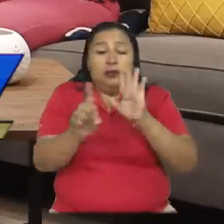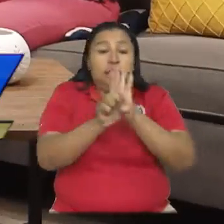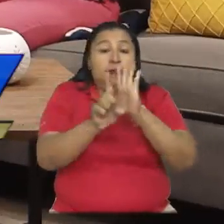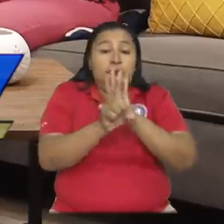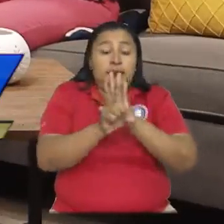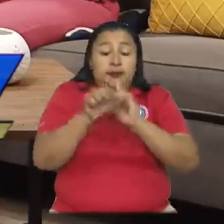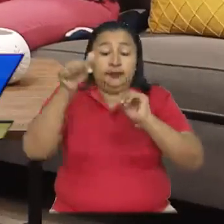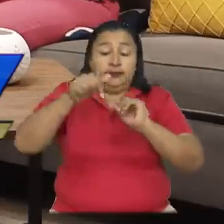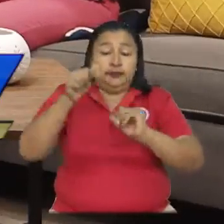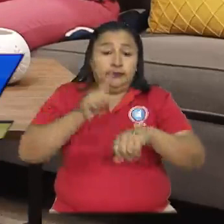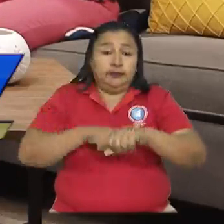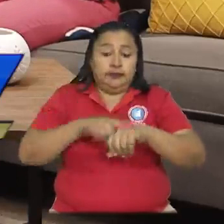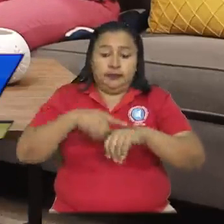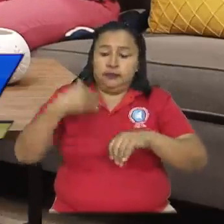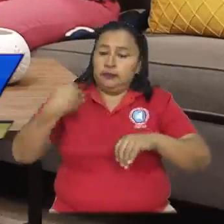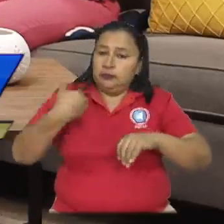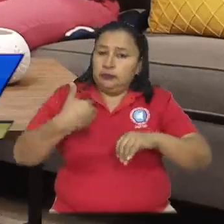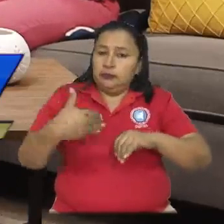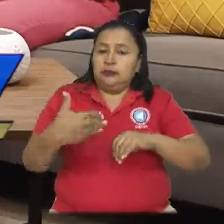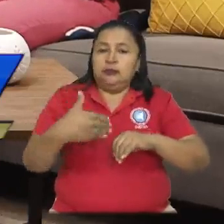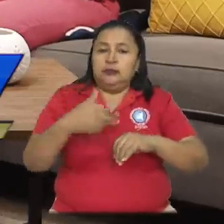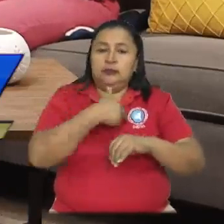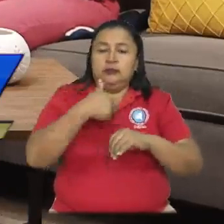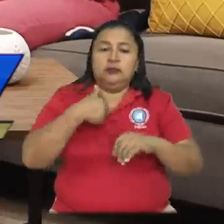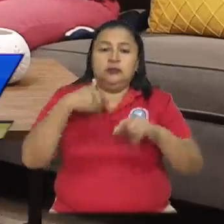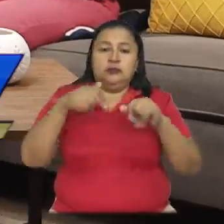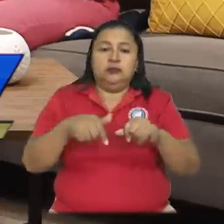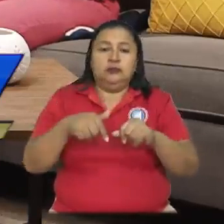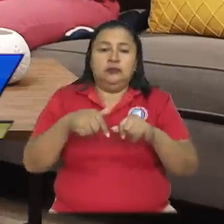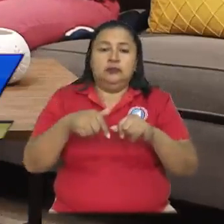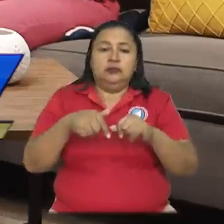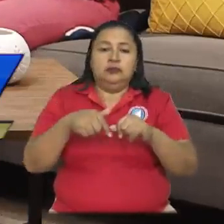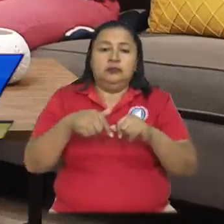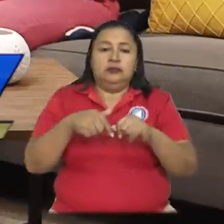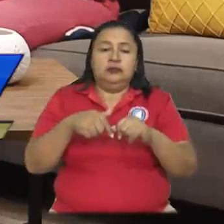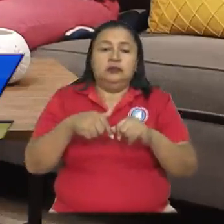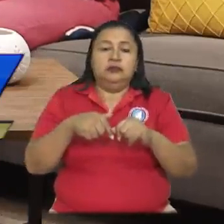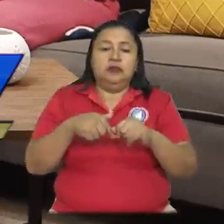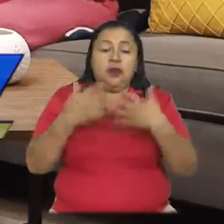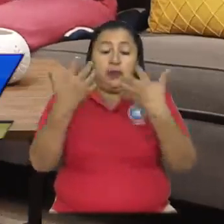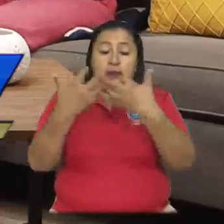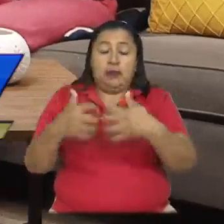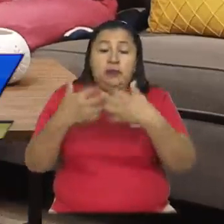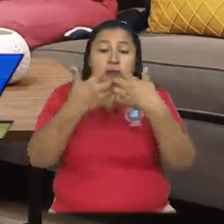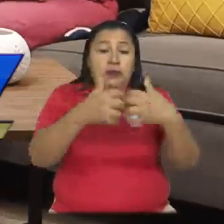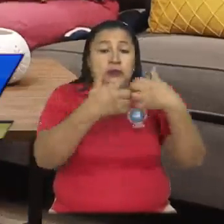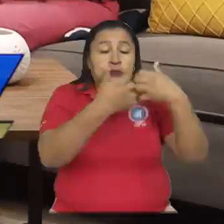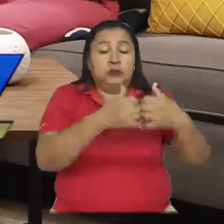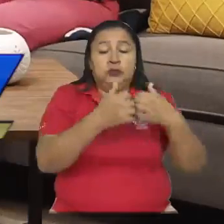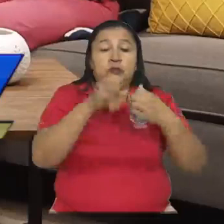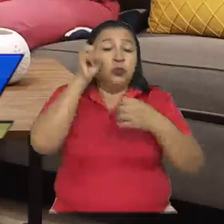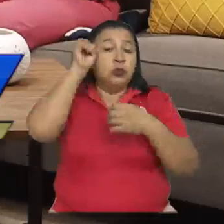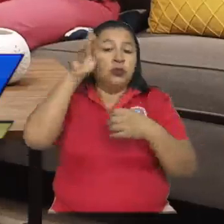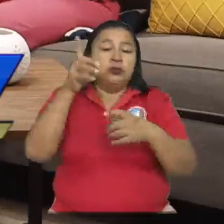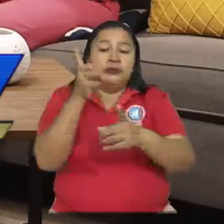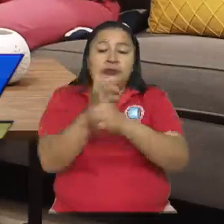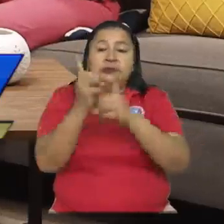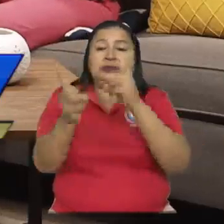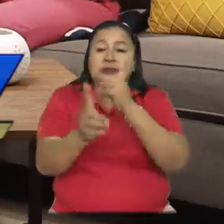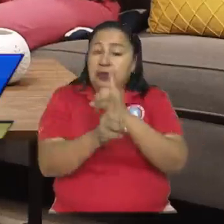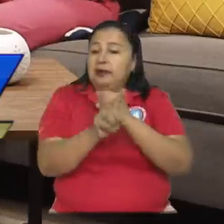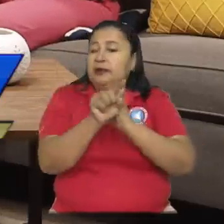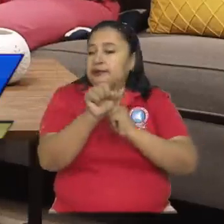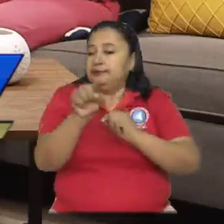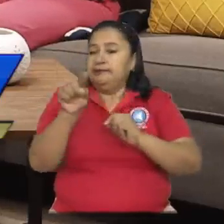también en este periodo es cuando las empresas turísticas tienen esa obligación